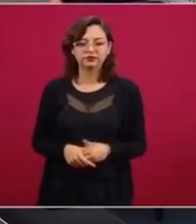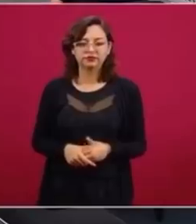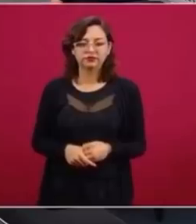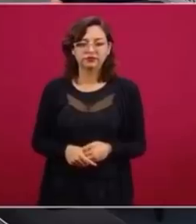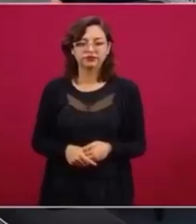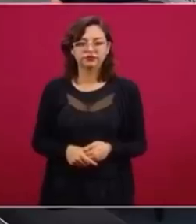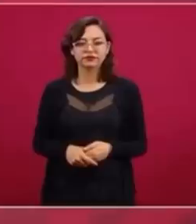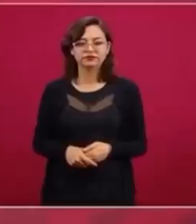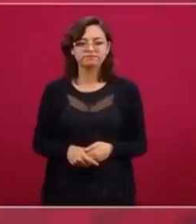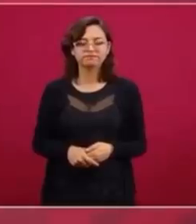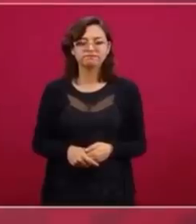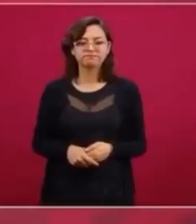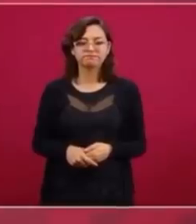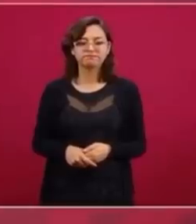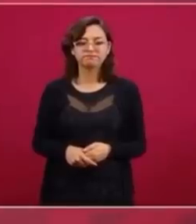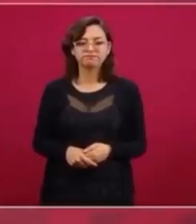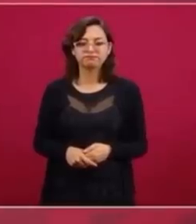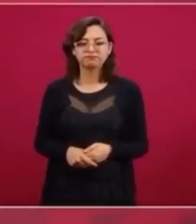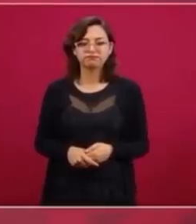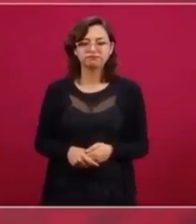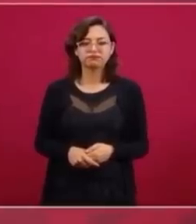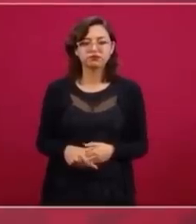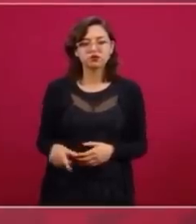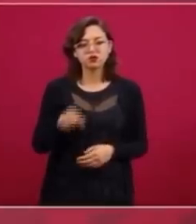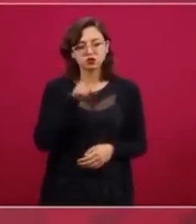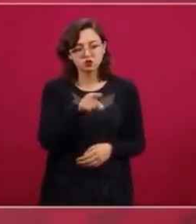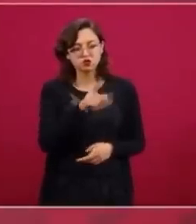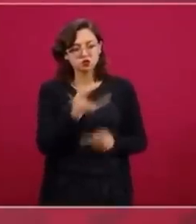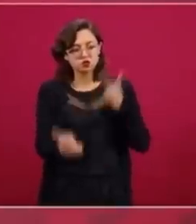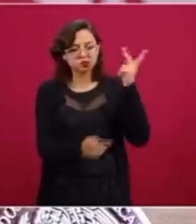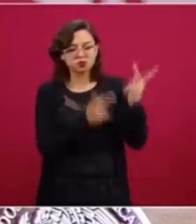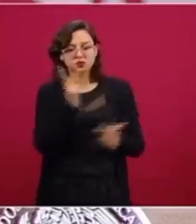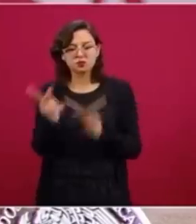Quise aprovechar tus preguntas porque